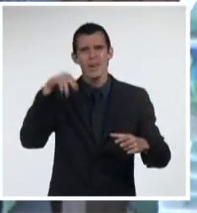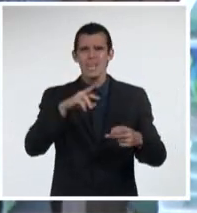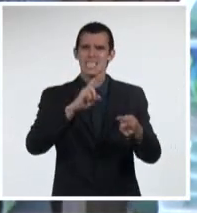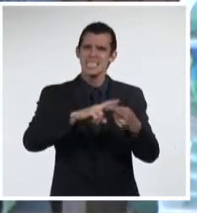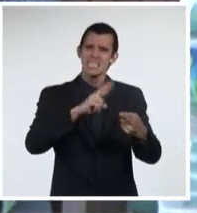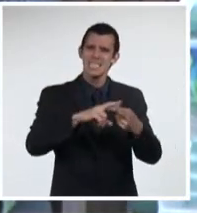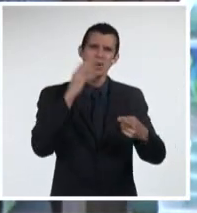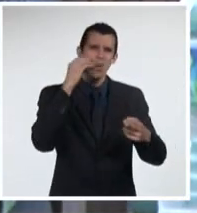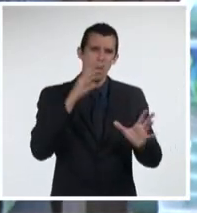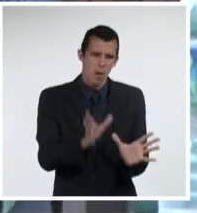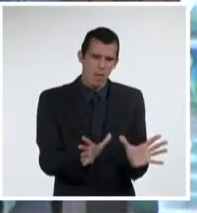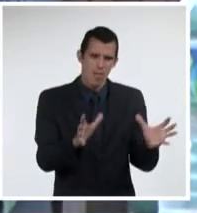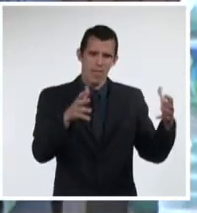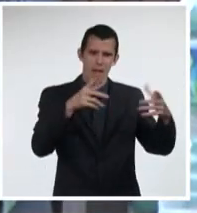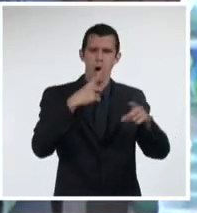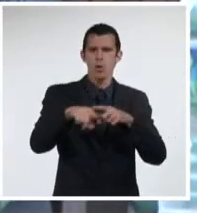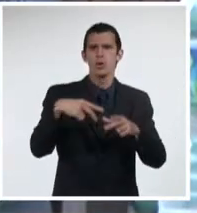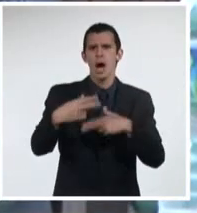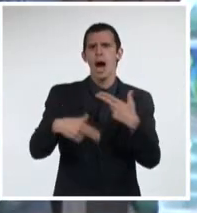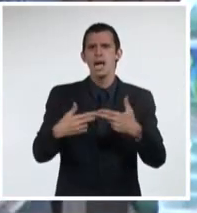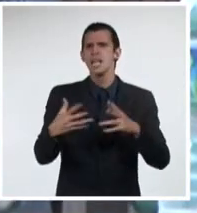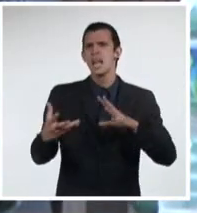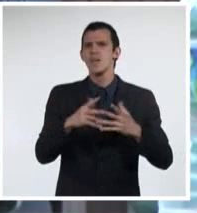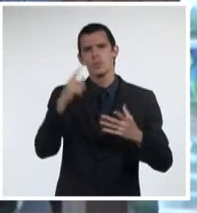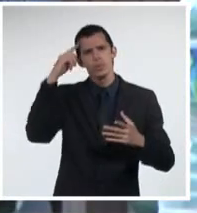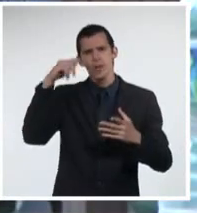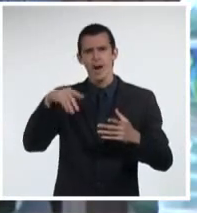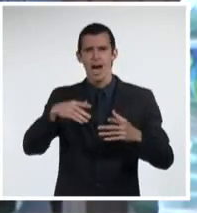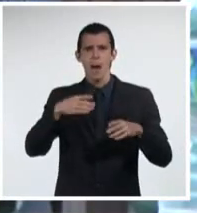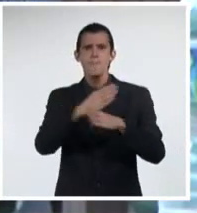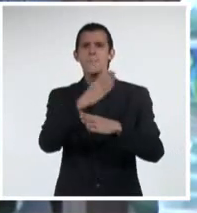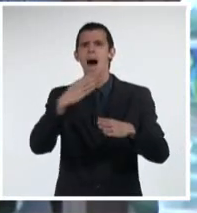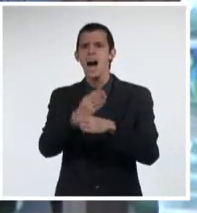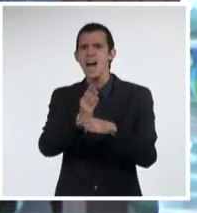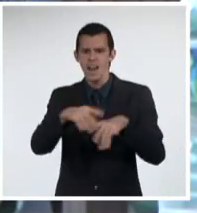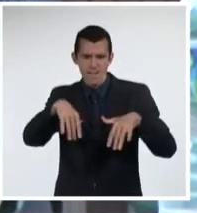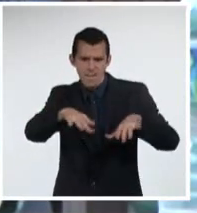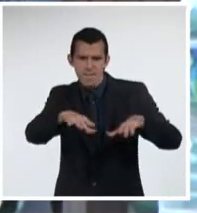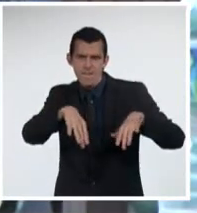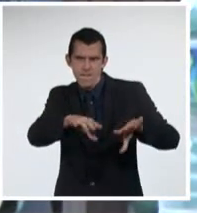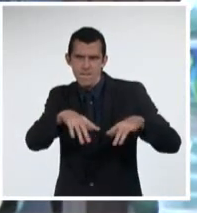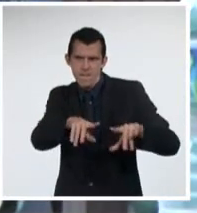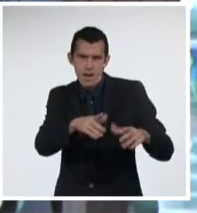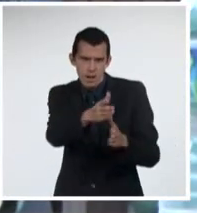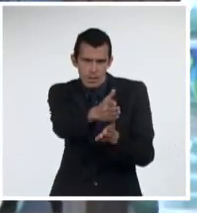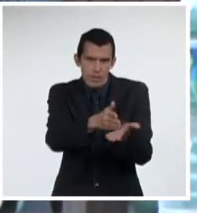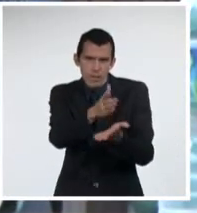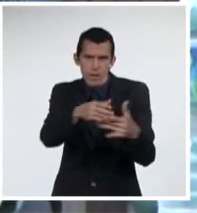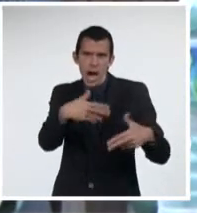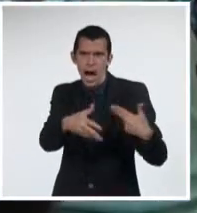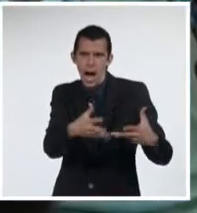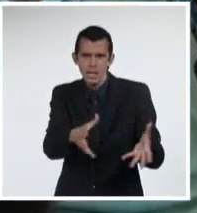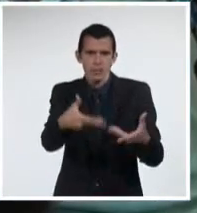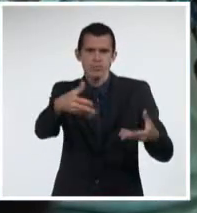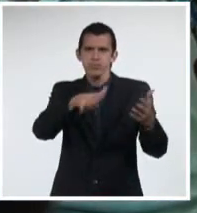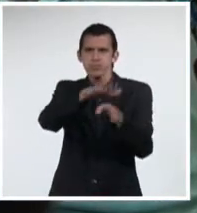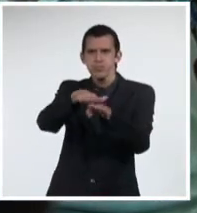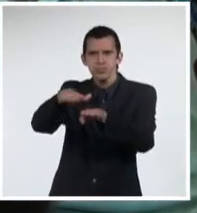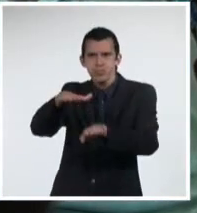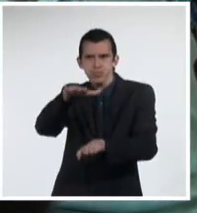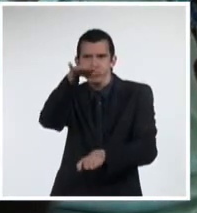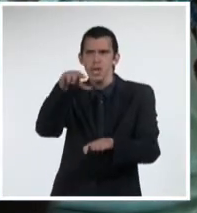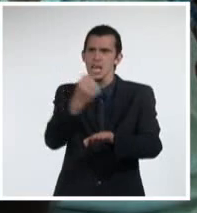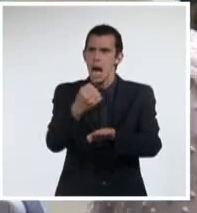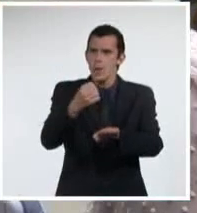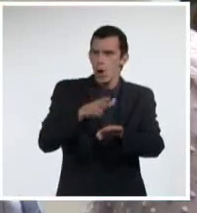ya tenemos 166 módulos de madera que los vamos entregando a los municipios y ya una parte importante de ellos se están montando. La